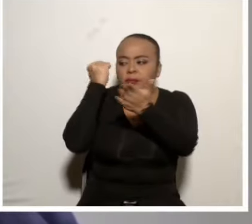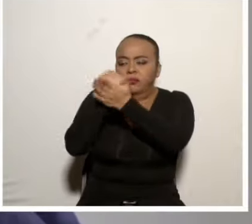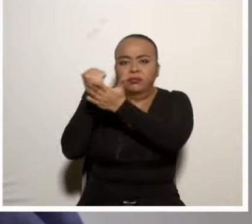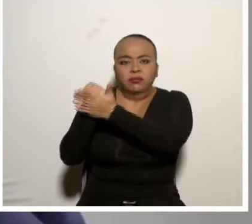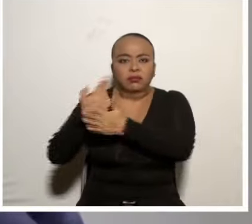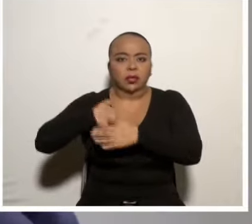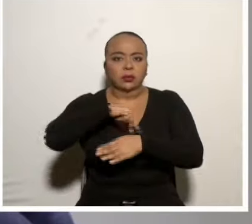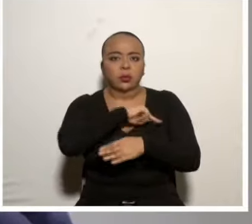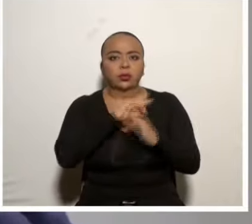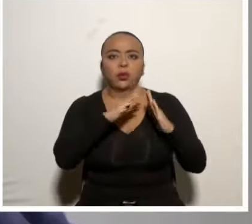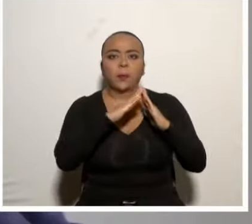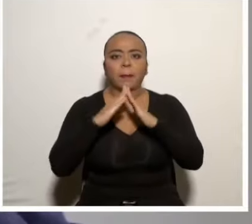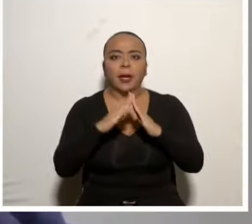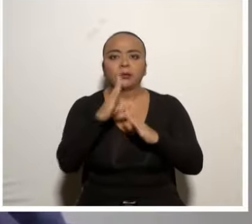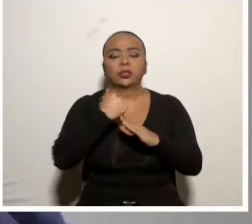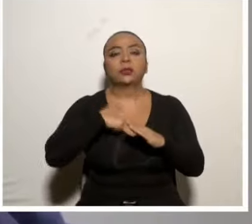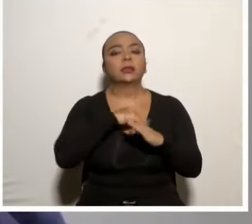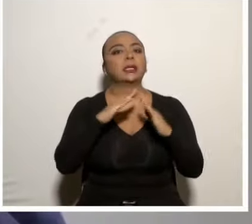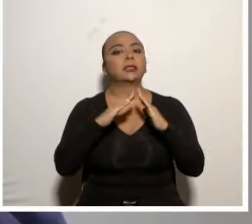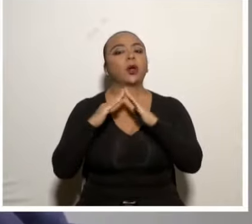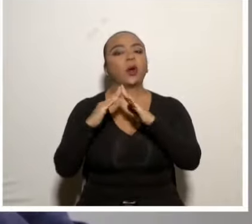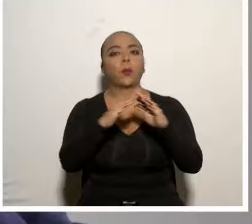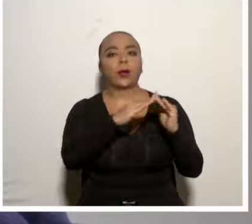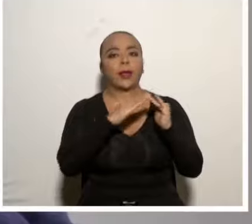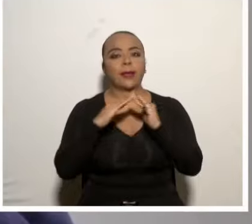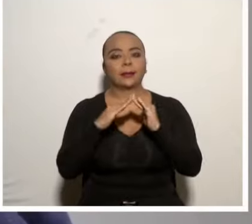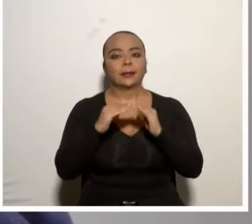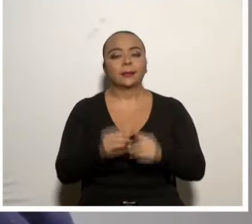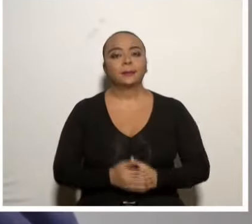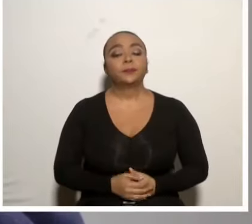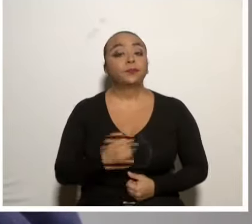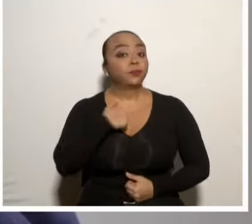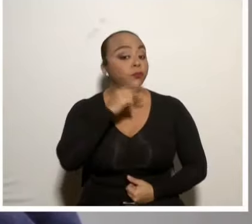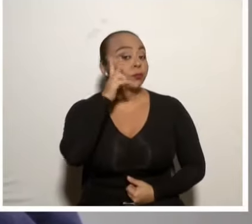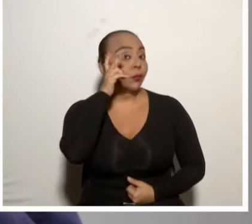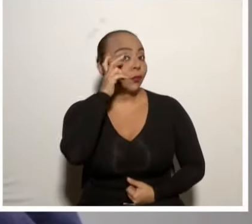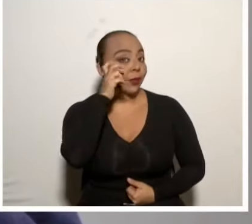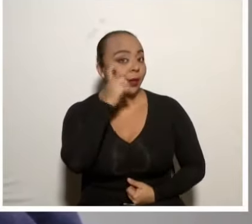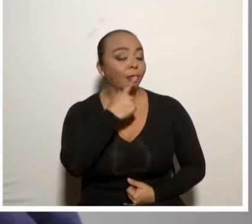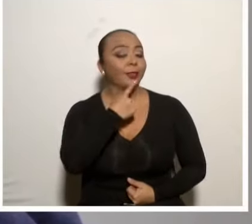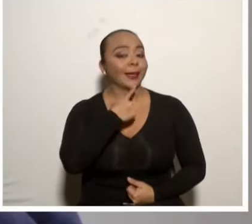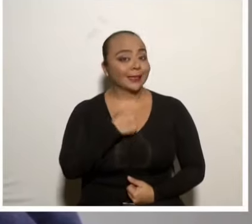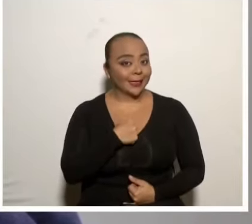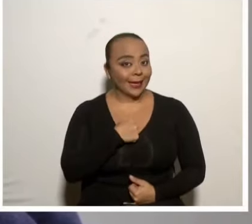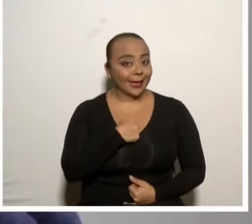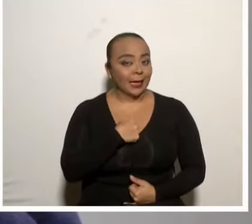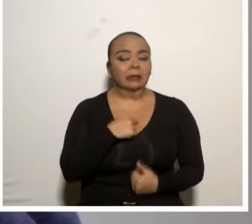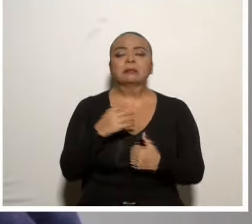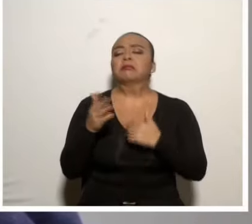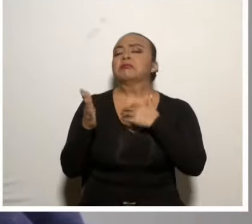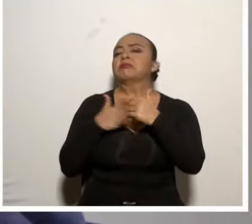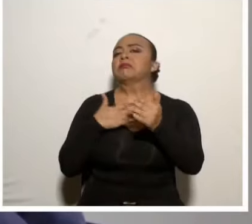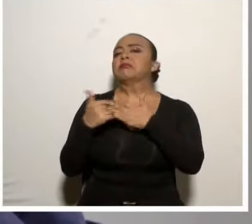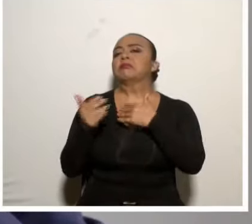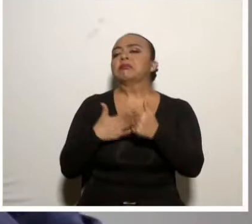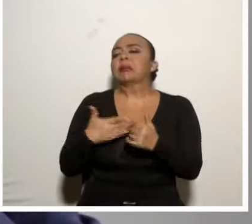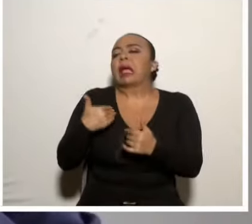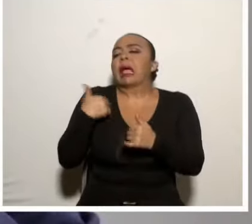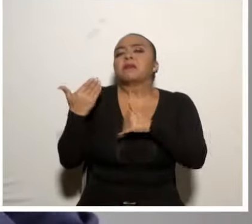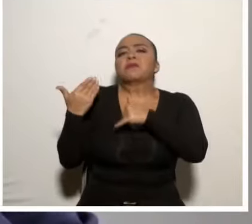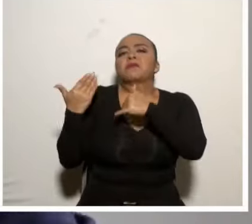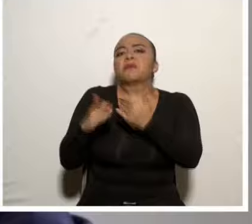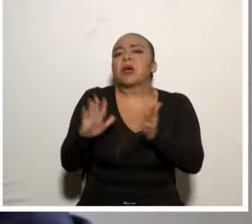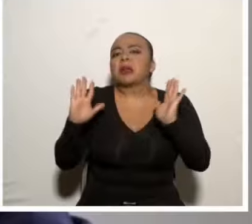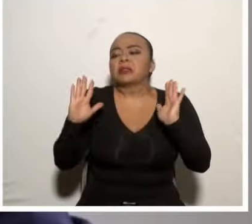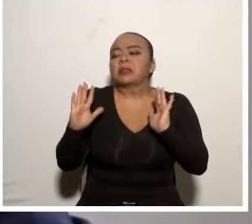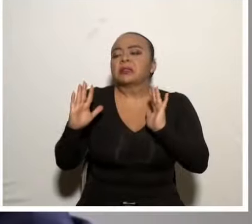nuestros barrios y en nuestras comunidades. Yo he escuchado decir que de por sí hay unas muertes que